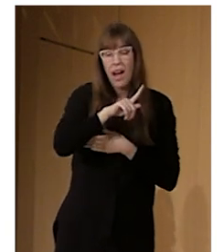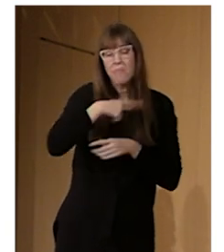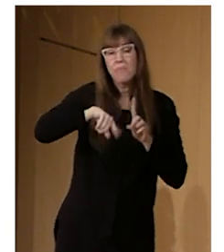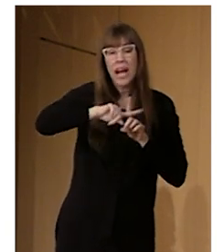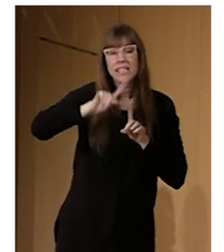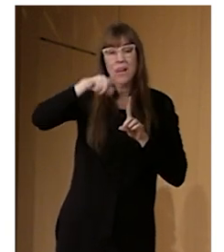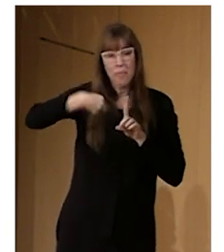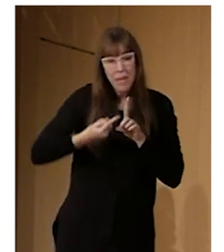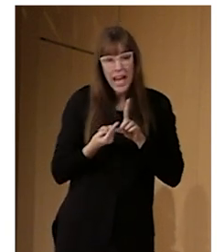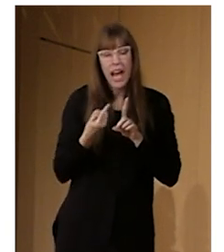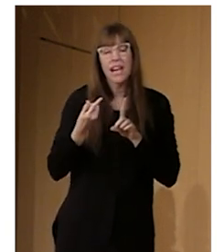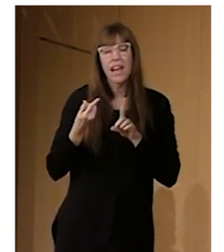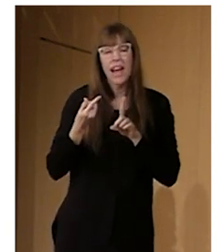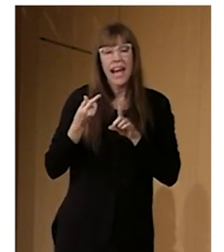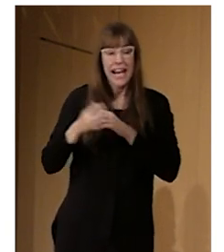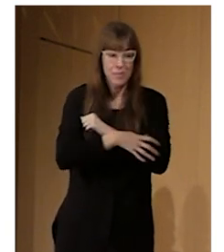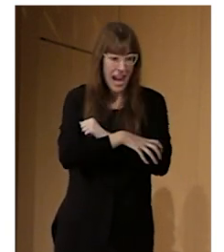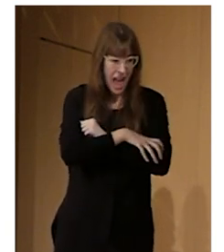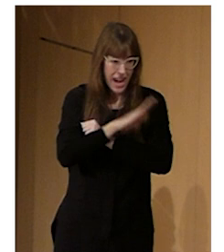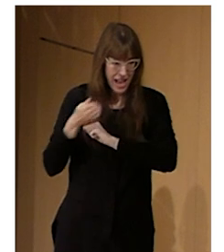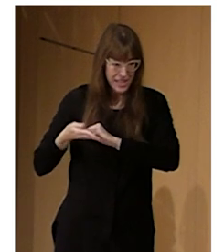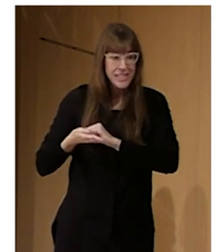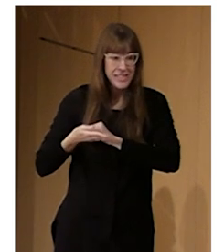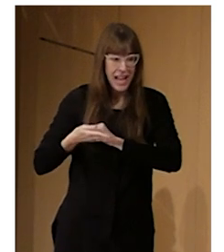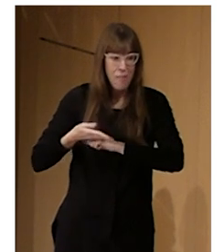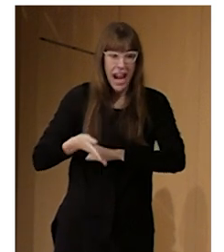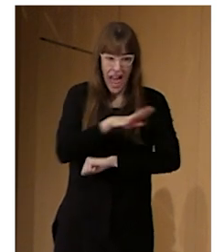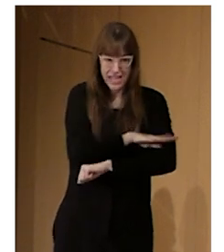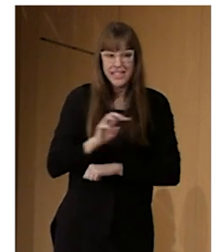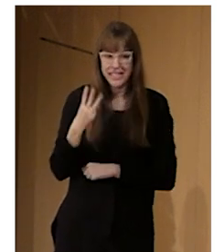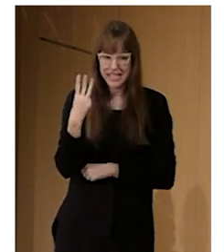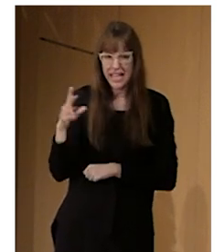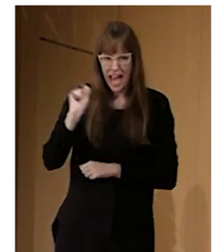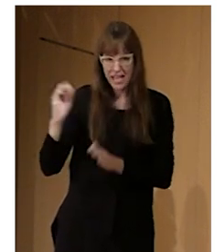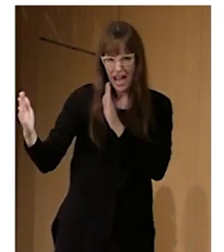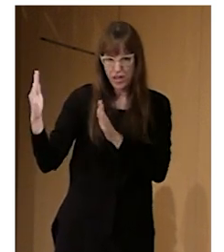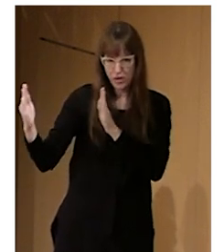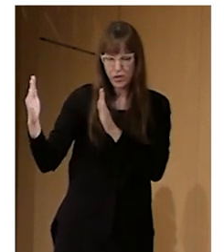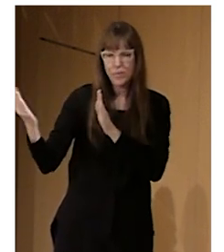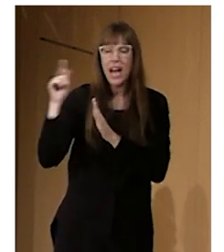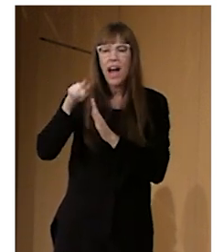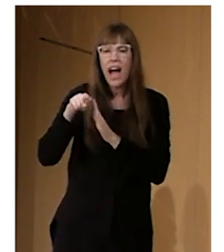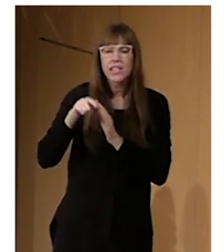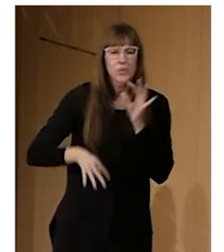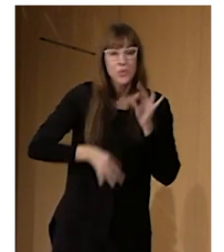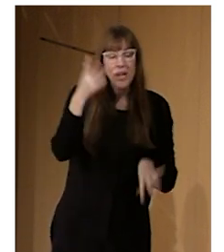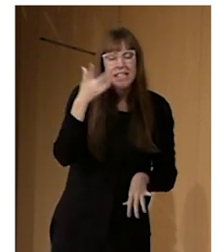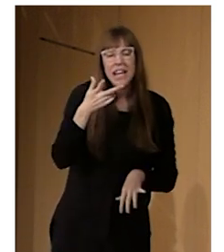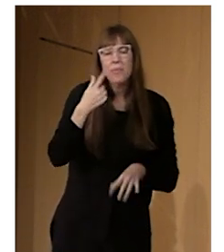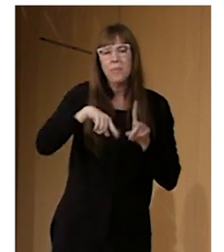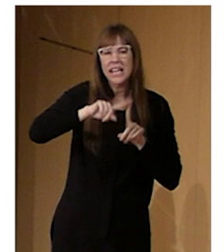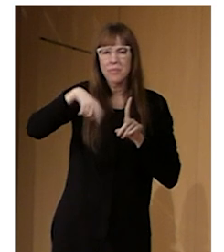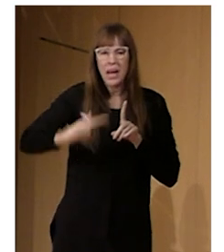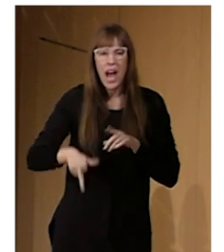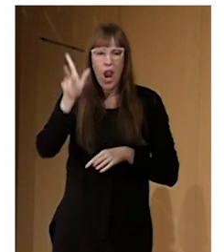en las islas baleares en 2022 tuvimos la suerte y el lujo de empezar a formar parte de la familia apropa